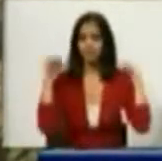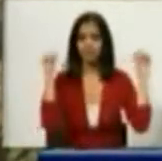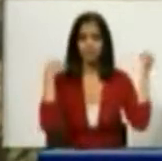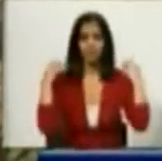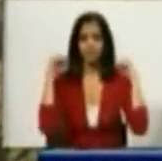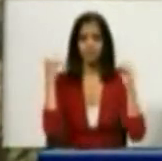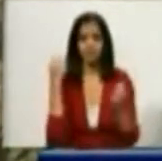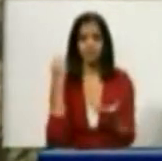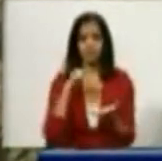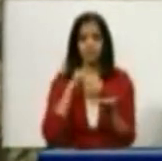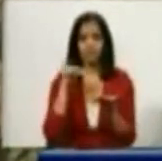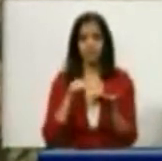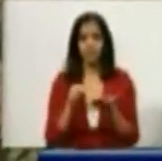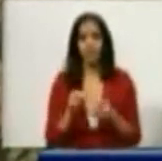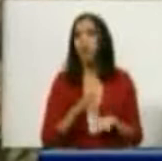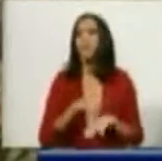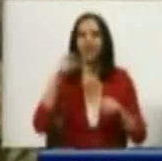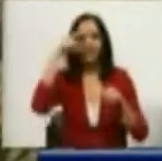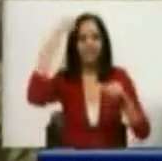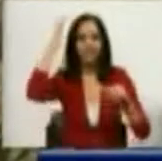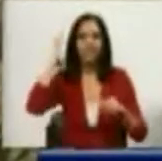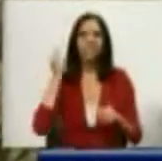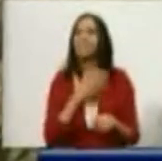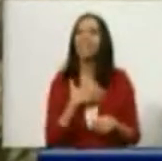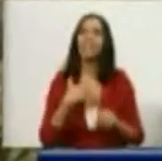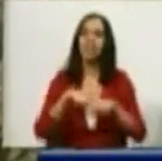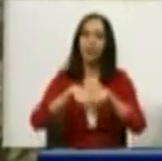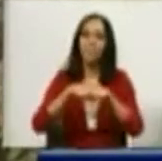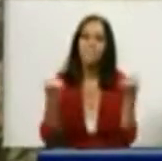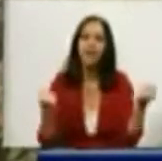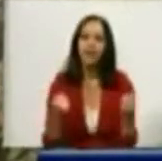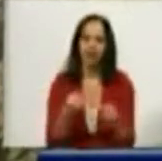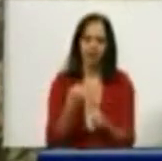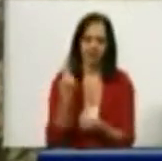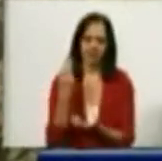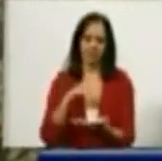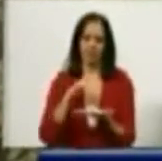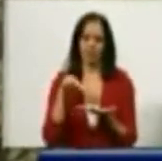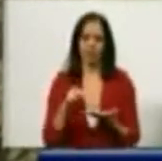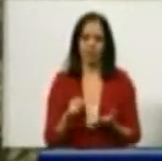porque Ramos salud le interesaba destrozar la asamblea nacional